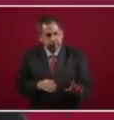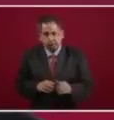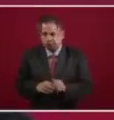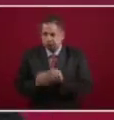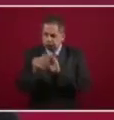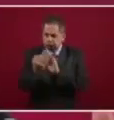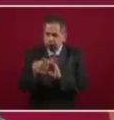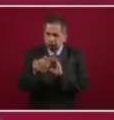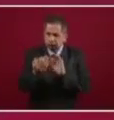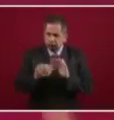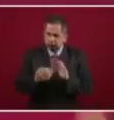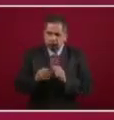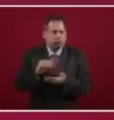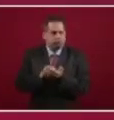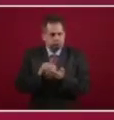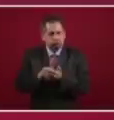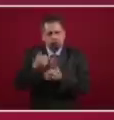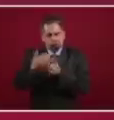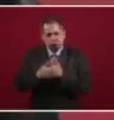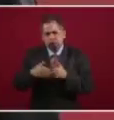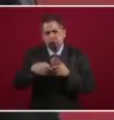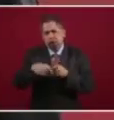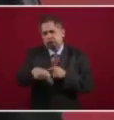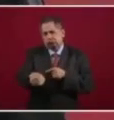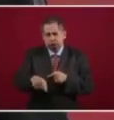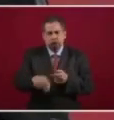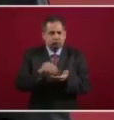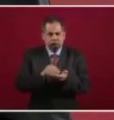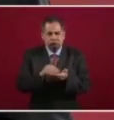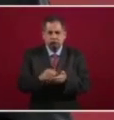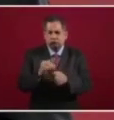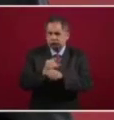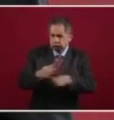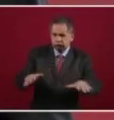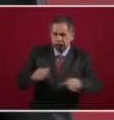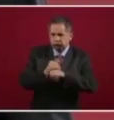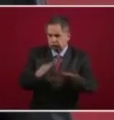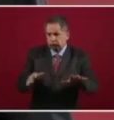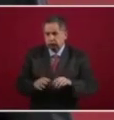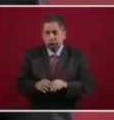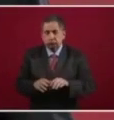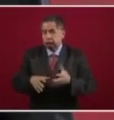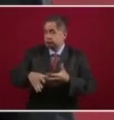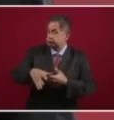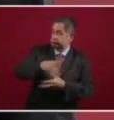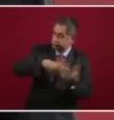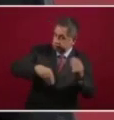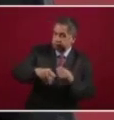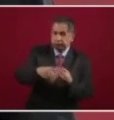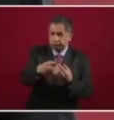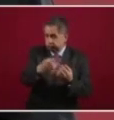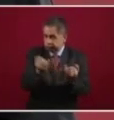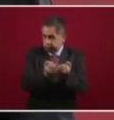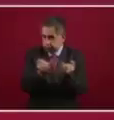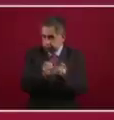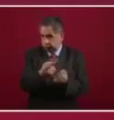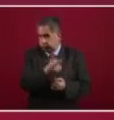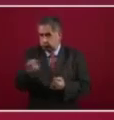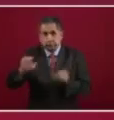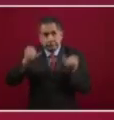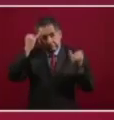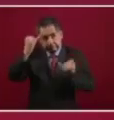y vamos a seguir informando. Ya les dije, a cambio de no